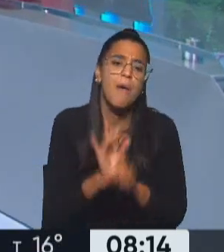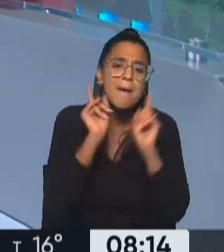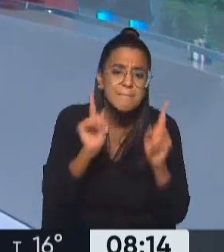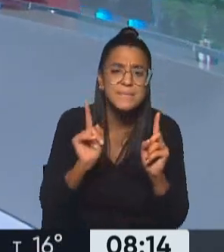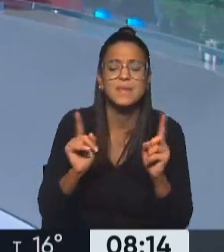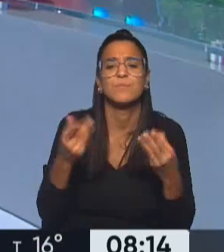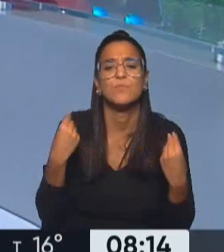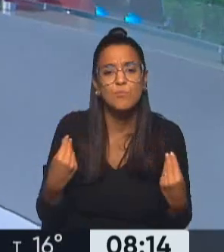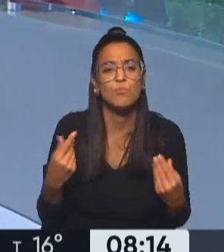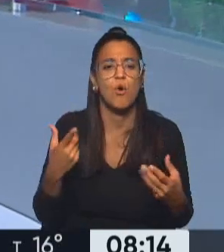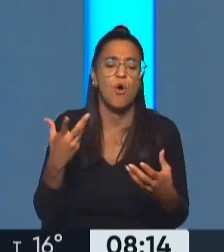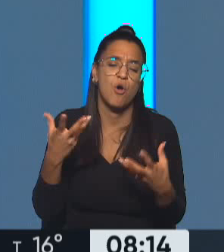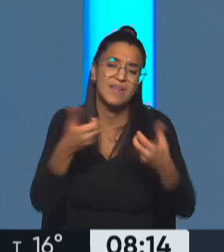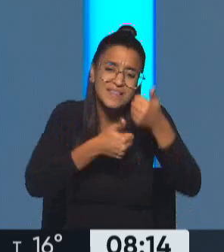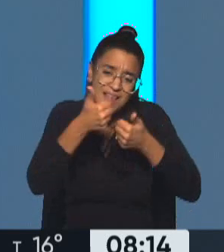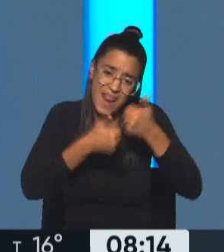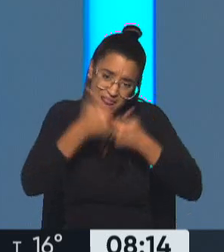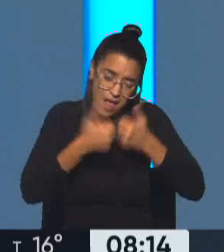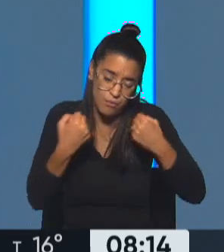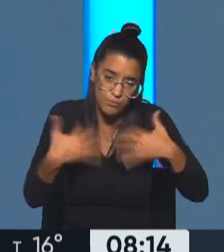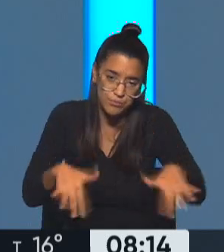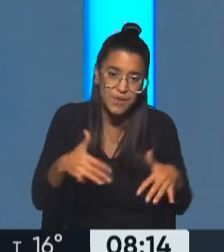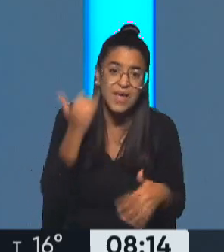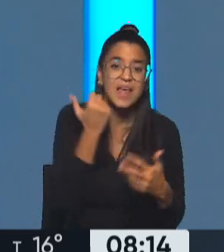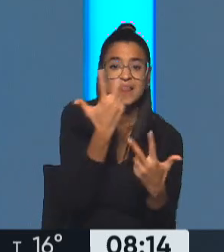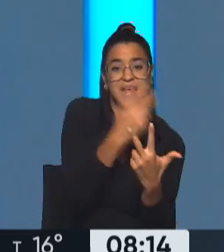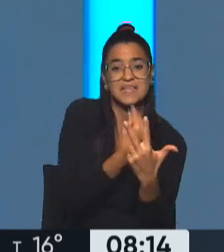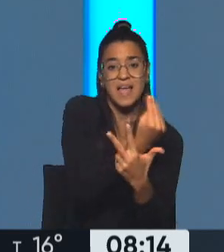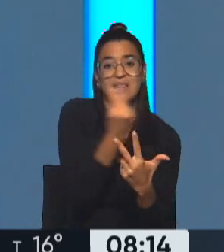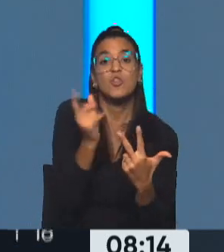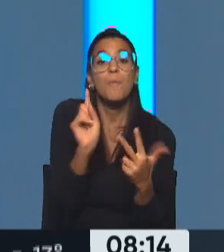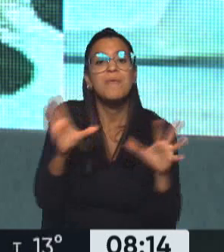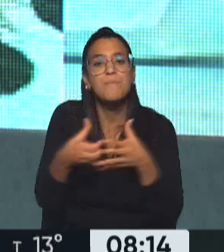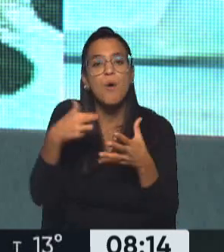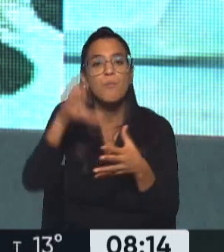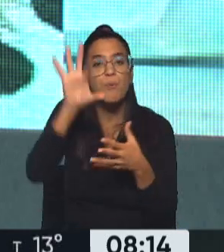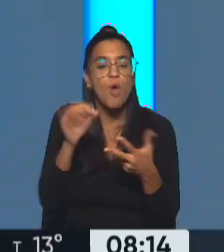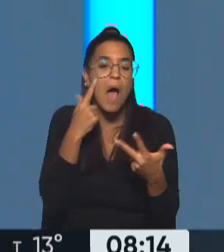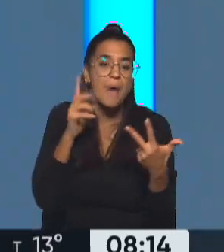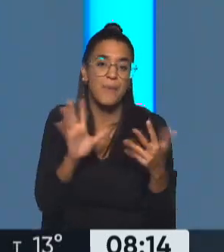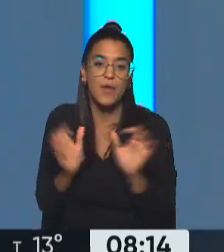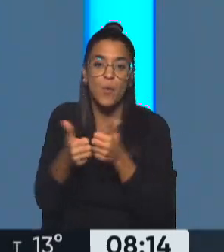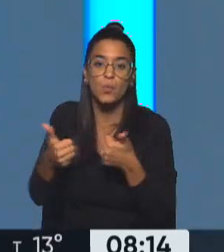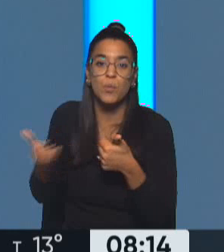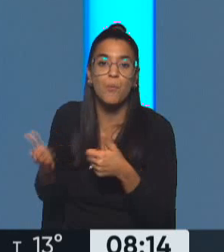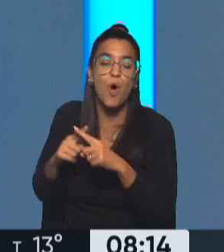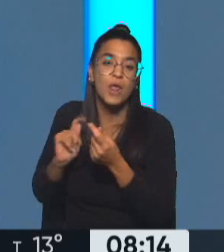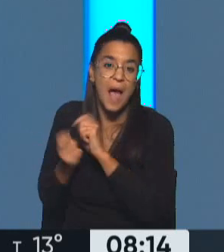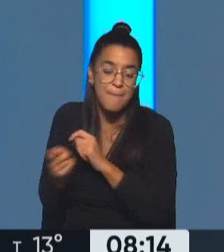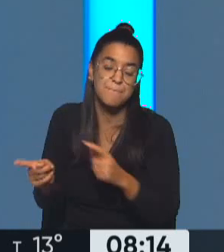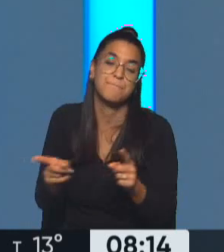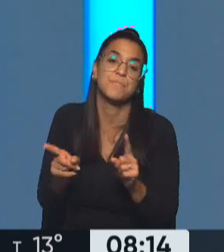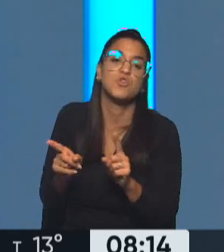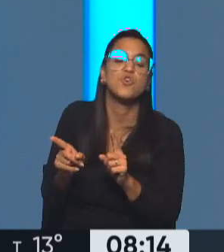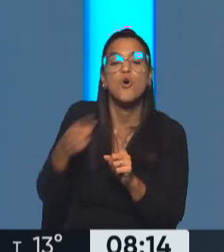lo que va a ser una interna fuerte porque en este caso hablamos de ya tres candidatos del pro hay que ver qué pasa en juntos por el cambio otros que se están